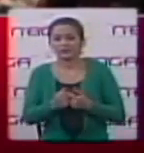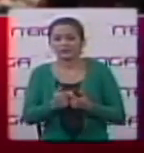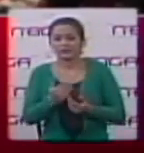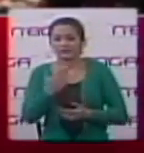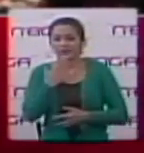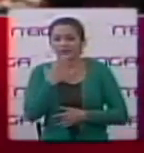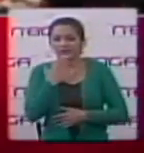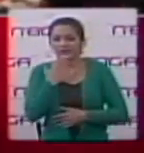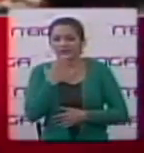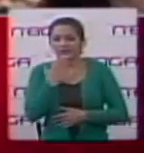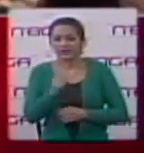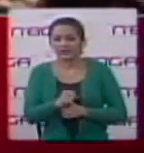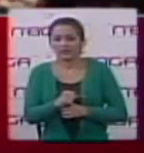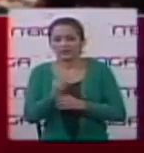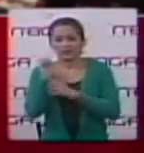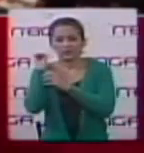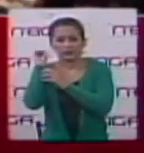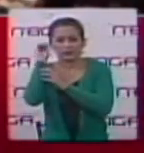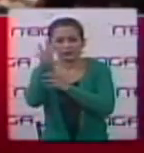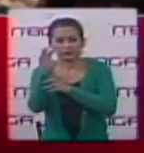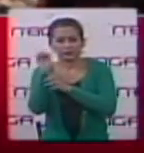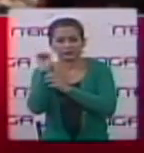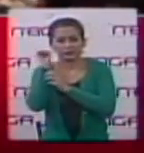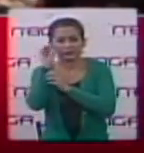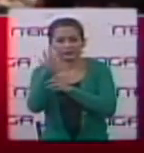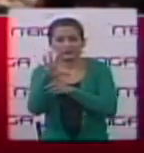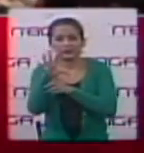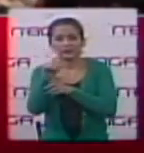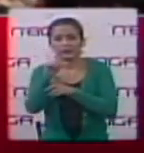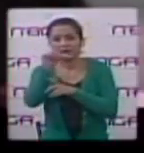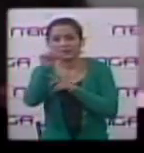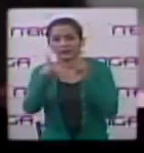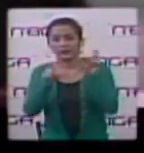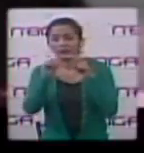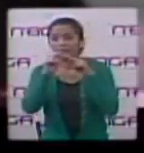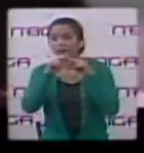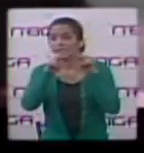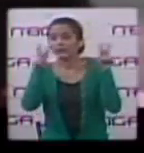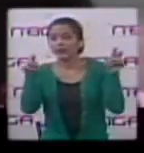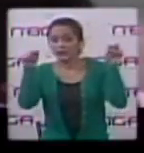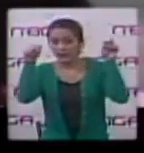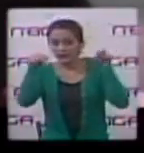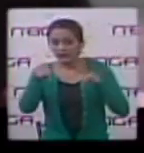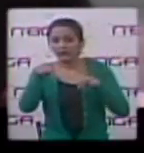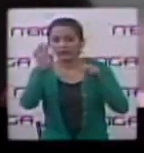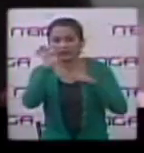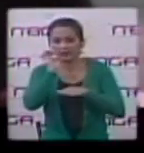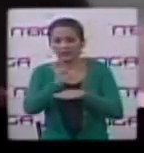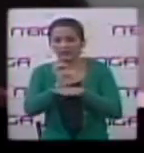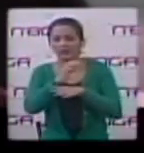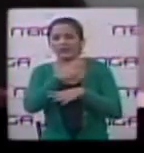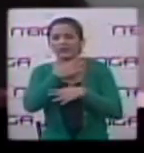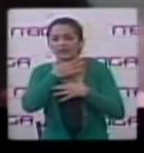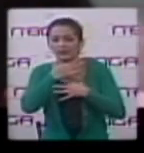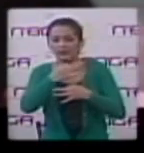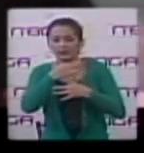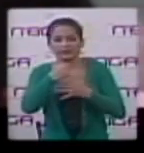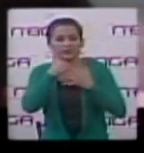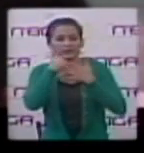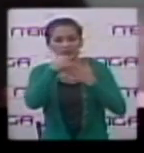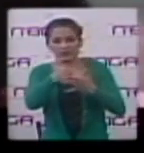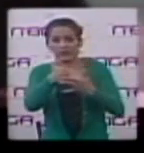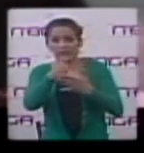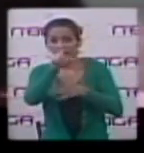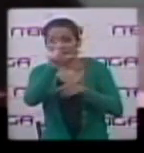para las redes sociales no lo hacemos para el mundo para que sepan que aquí en Ecuador hay gente que también ayuda y que también hay equipos